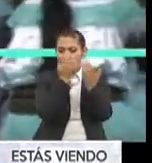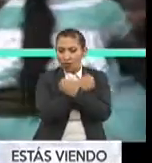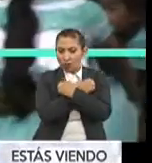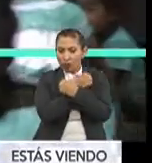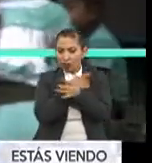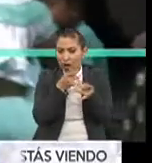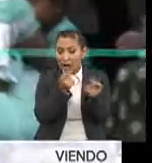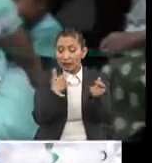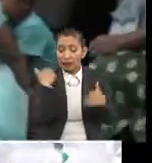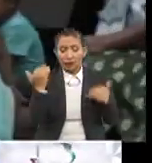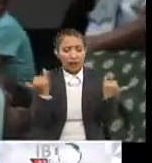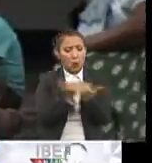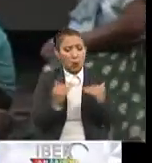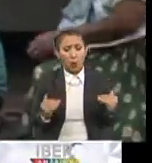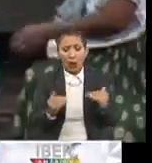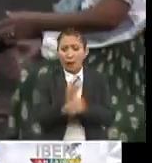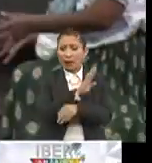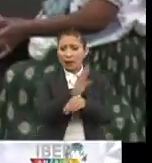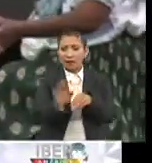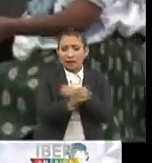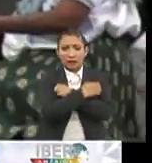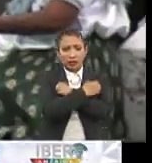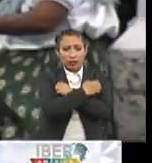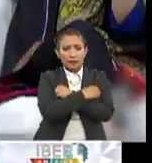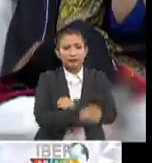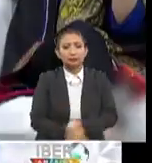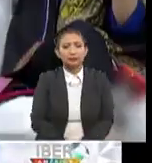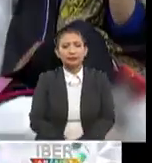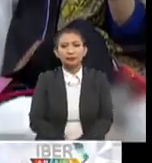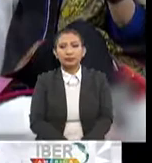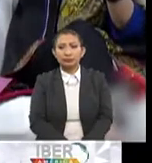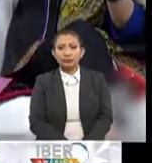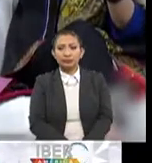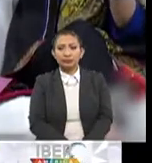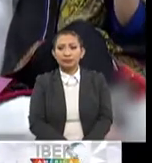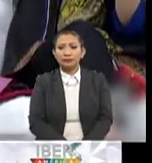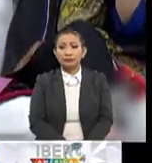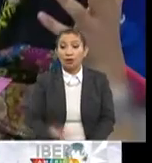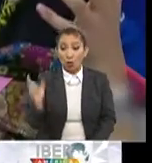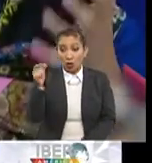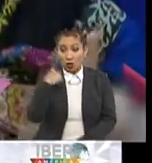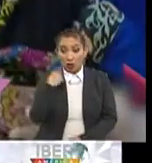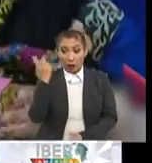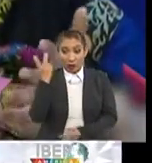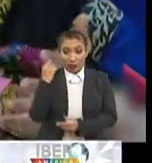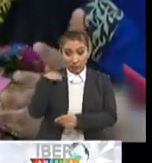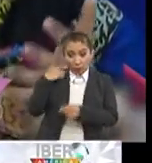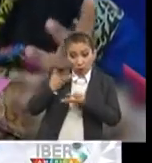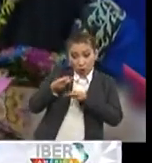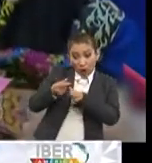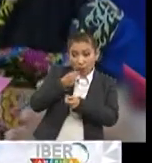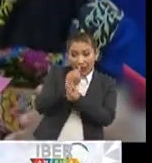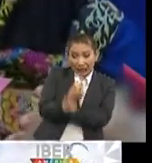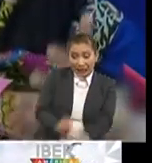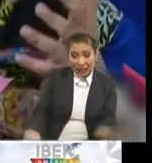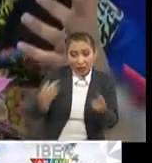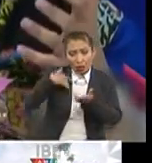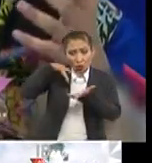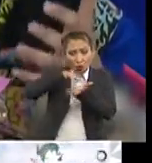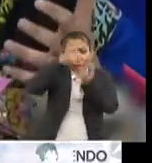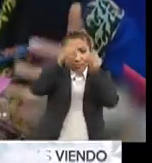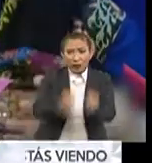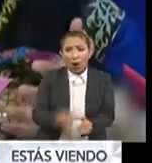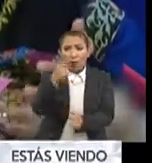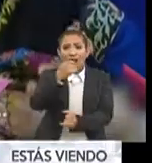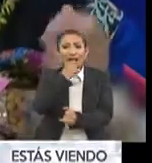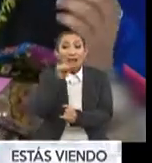calidad y disfrutar por igual de las ventajas de la educación. When you invest in a girl, you are contributing to that girl individually.